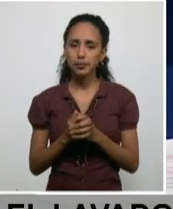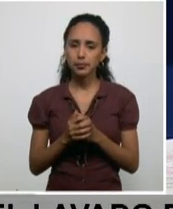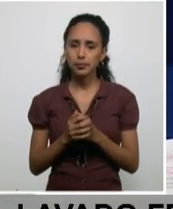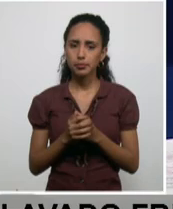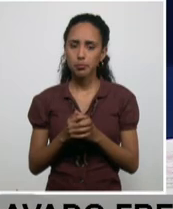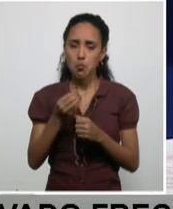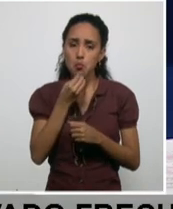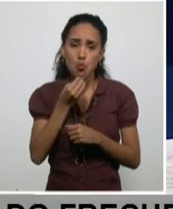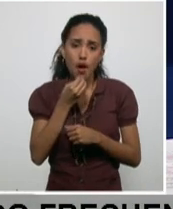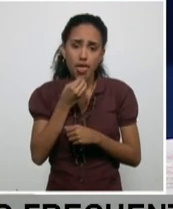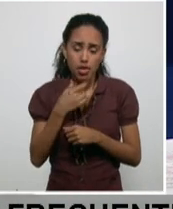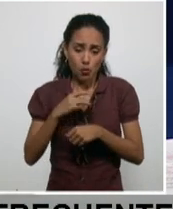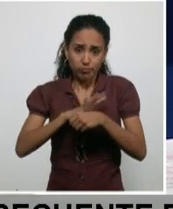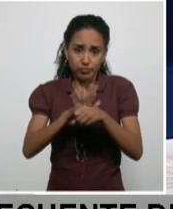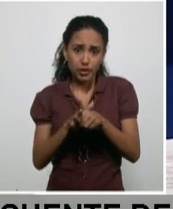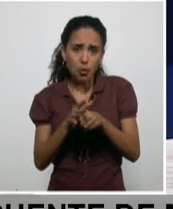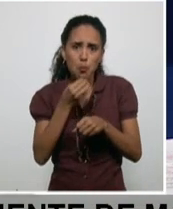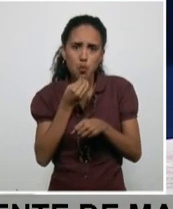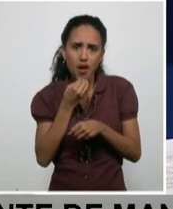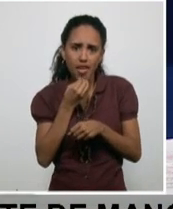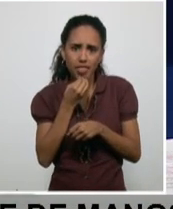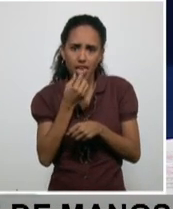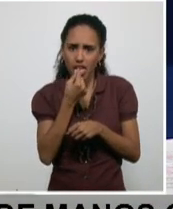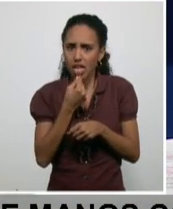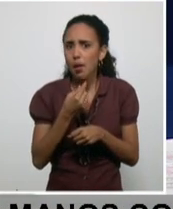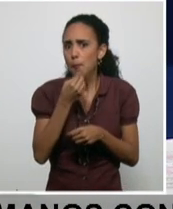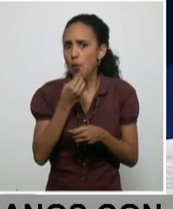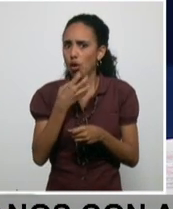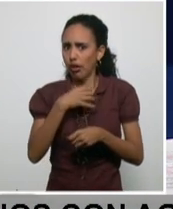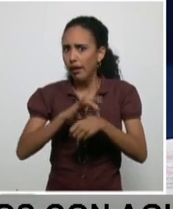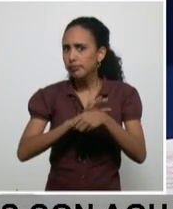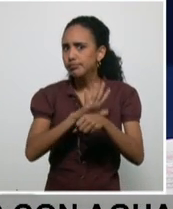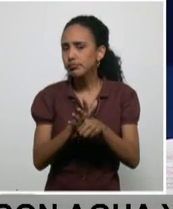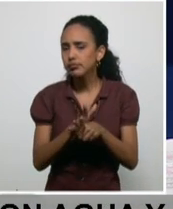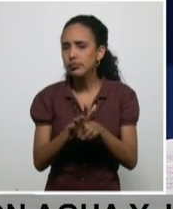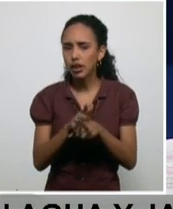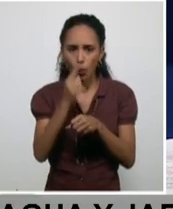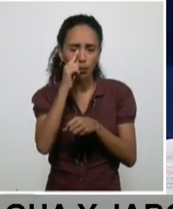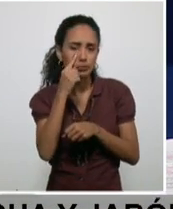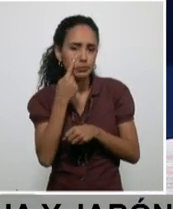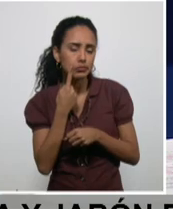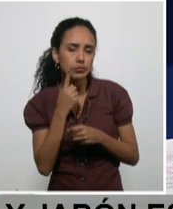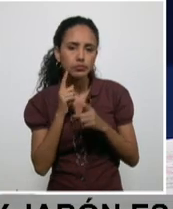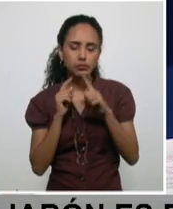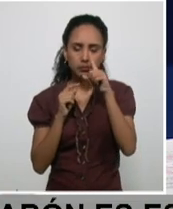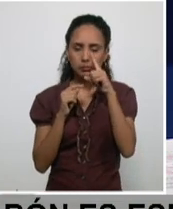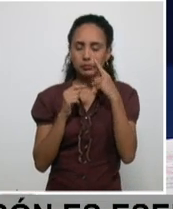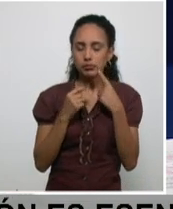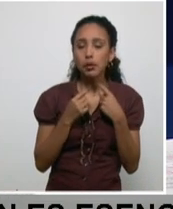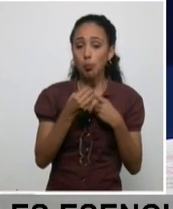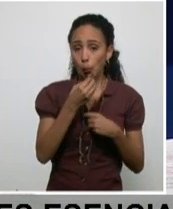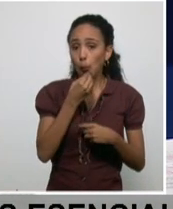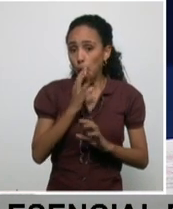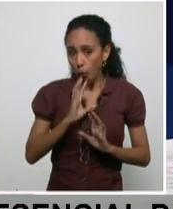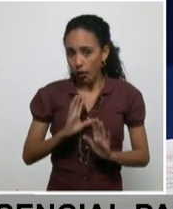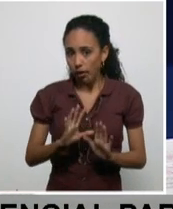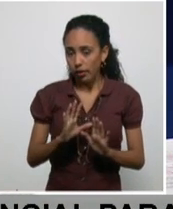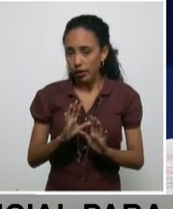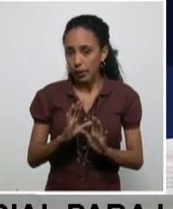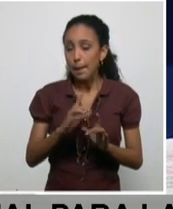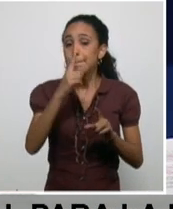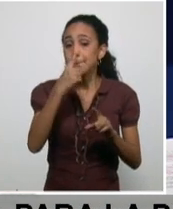corporal, sea la saliva, sea en las secreciones oculares, y otra cosa es que eso